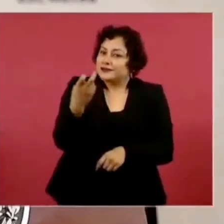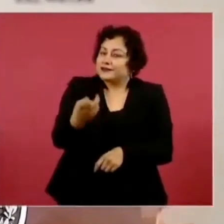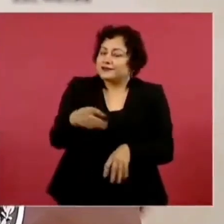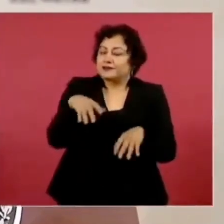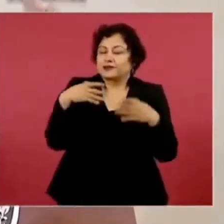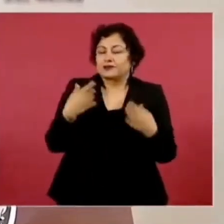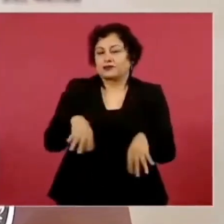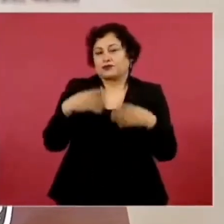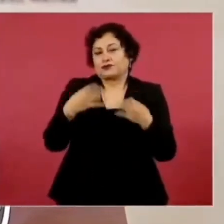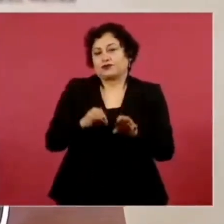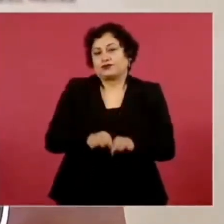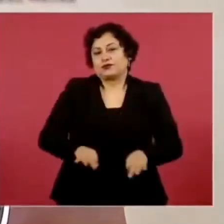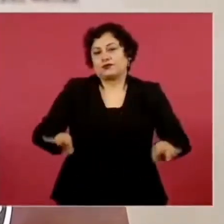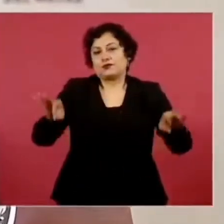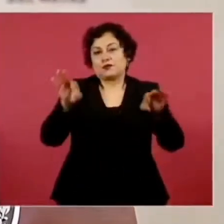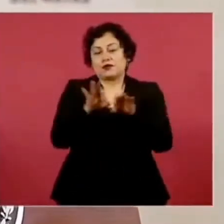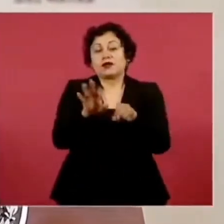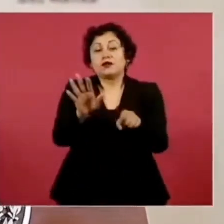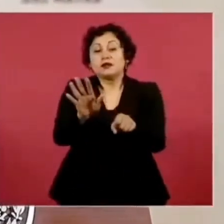transformación